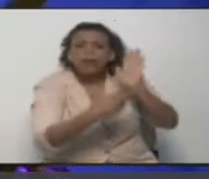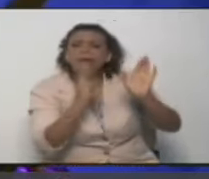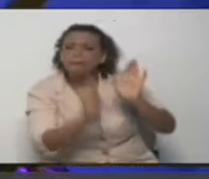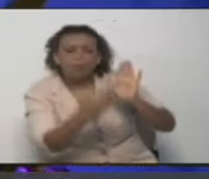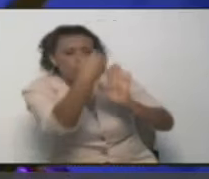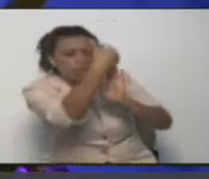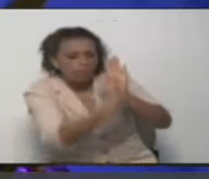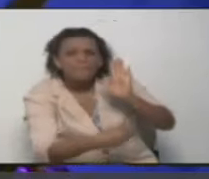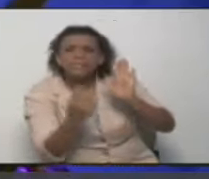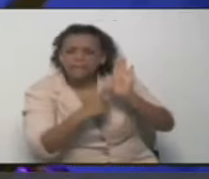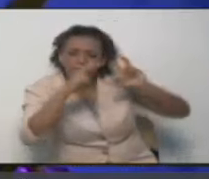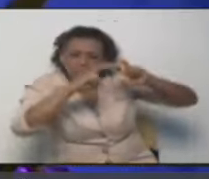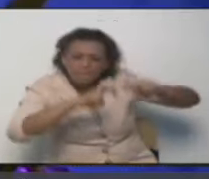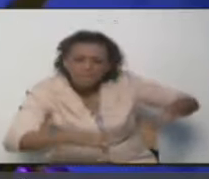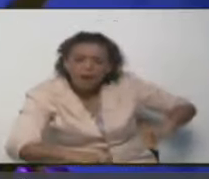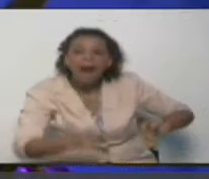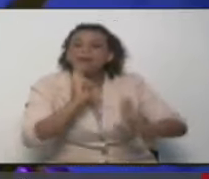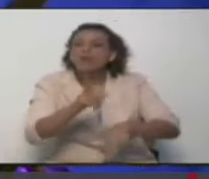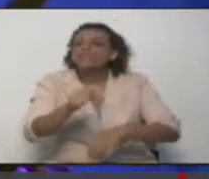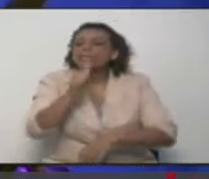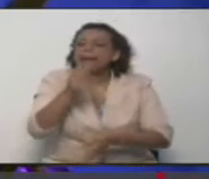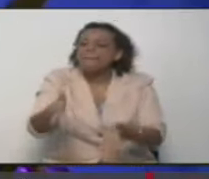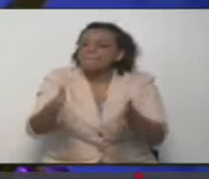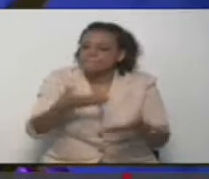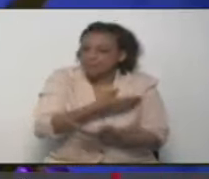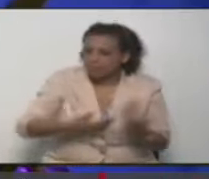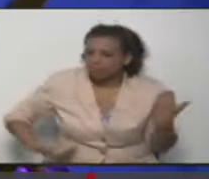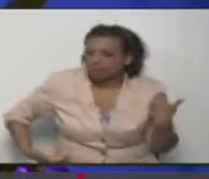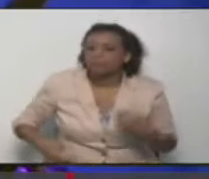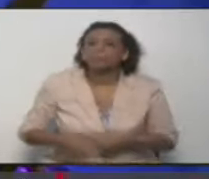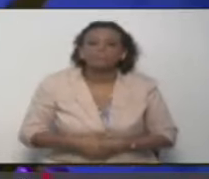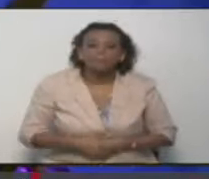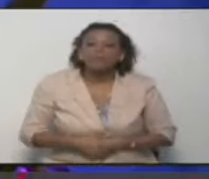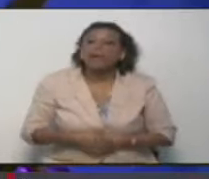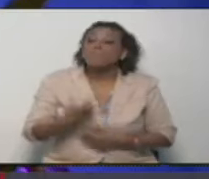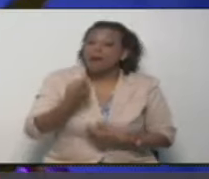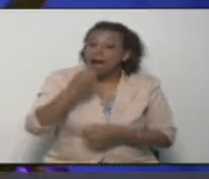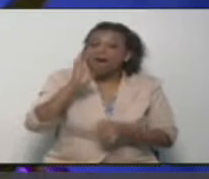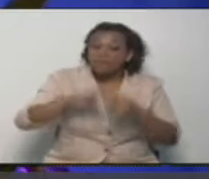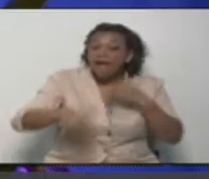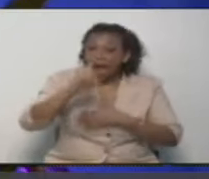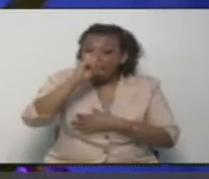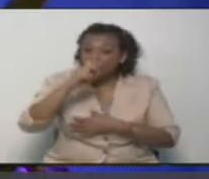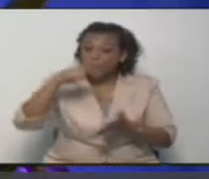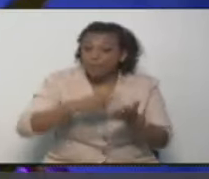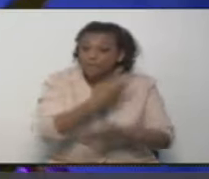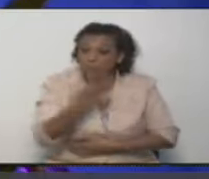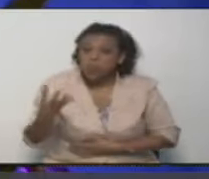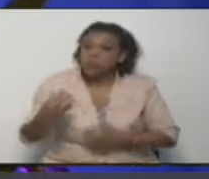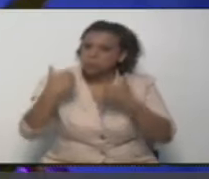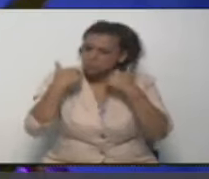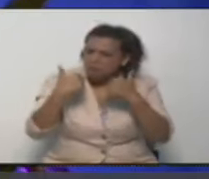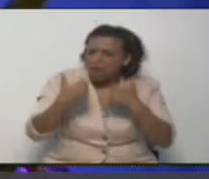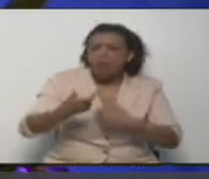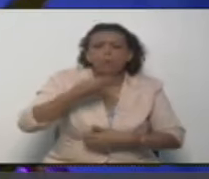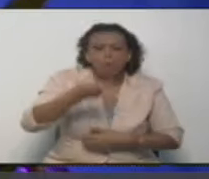el camino. Vamos a tener un buen fin de año en lo económico, en lo social, un buen fin de año en lo